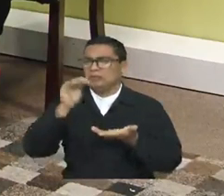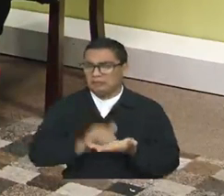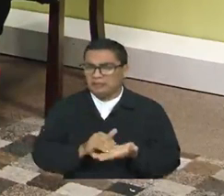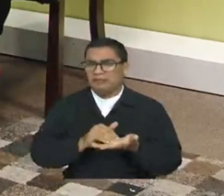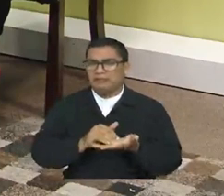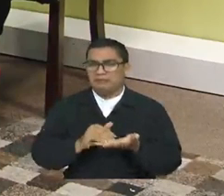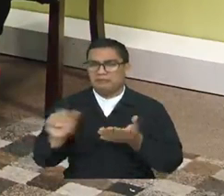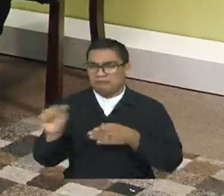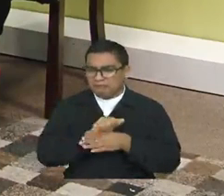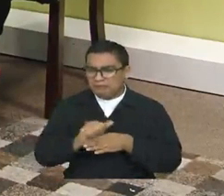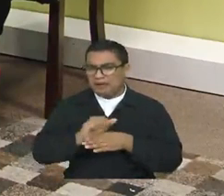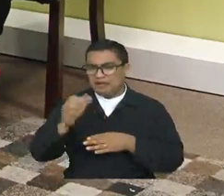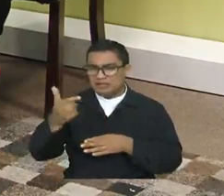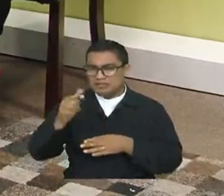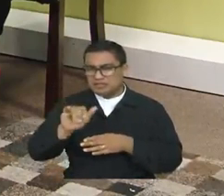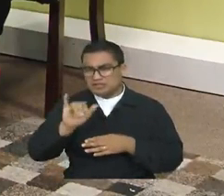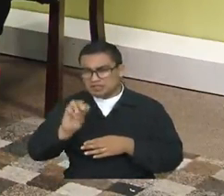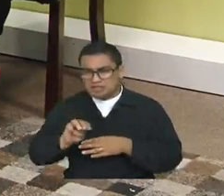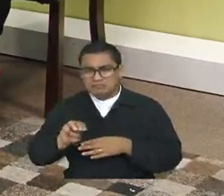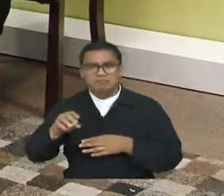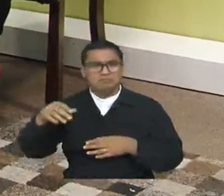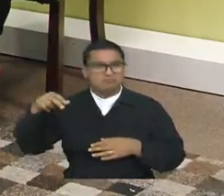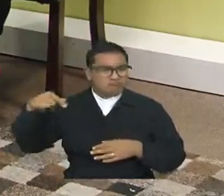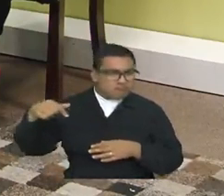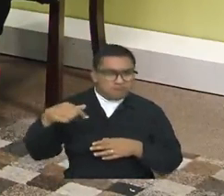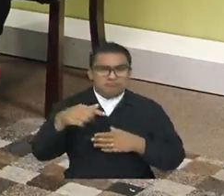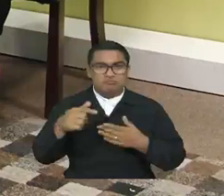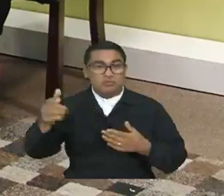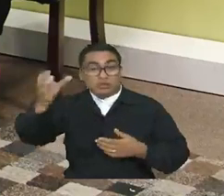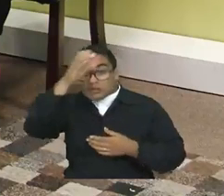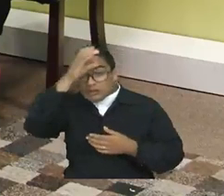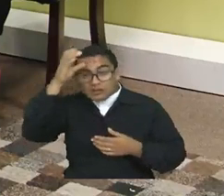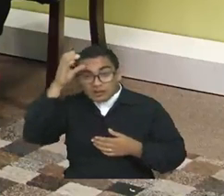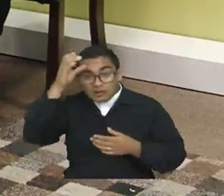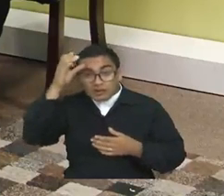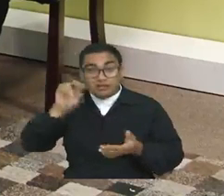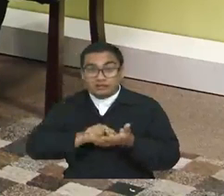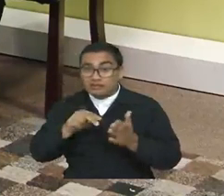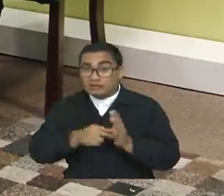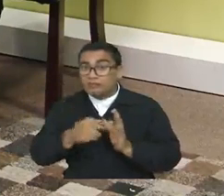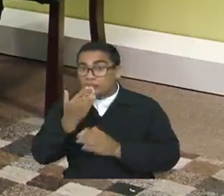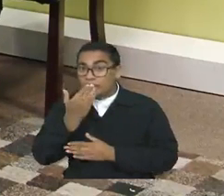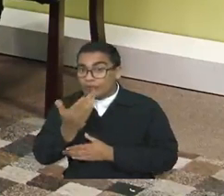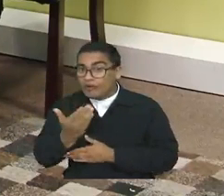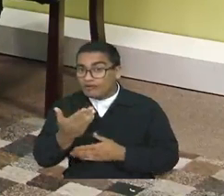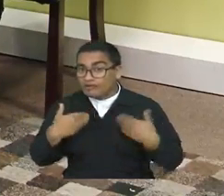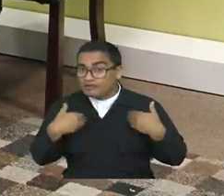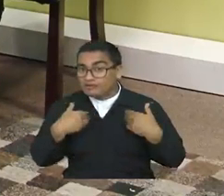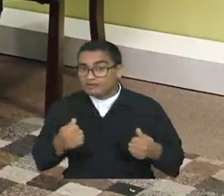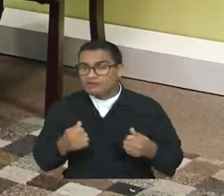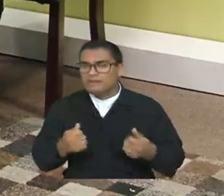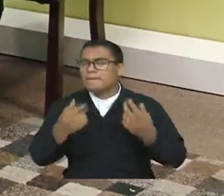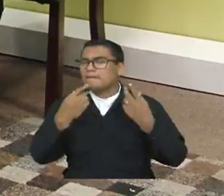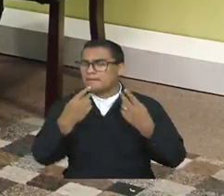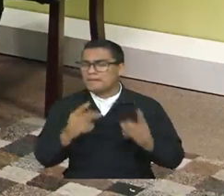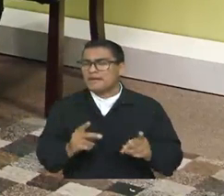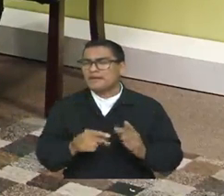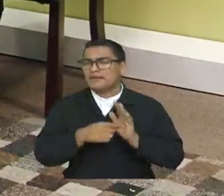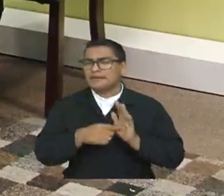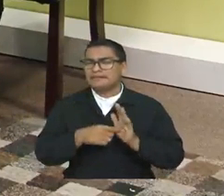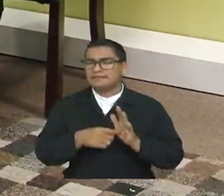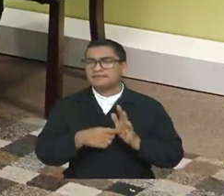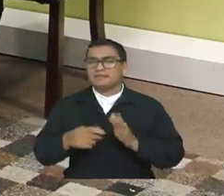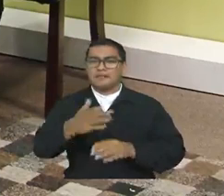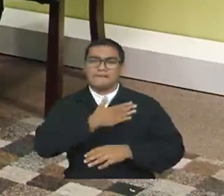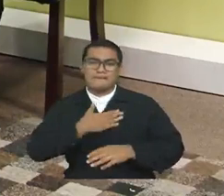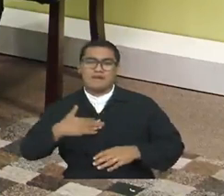gym, camino, y entonces creen que eso es factible. Pero ¿qué factible es? Mejor